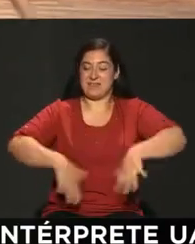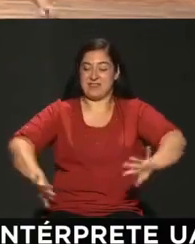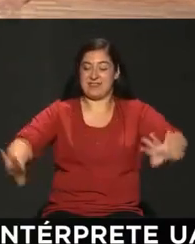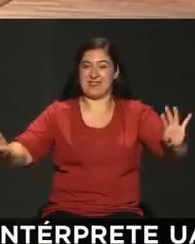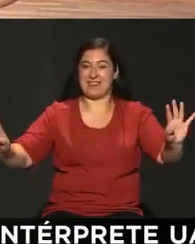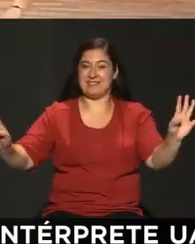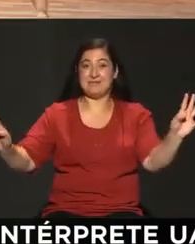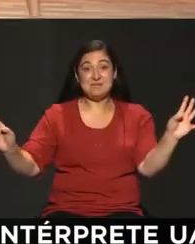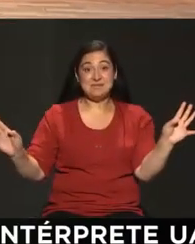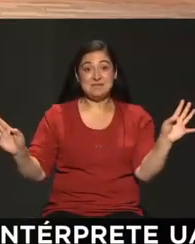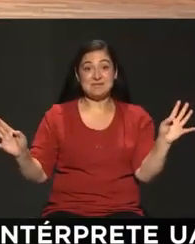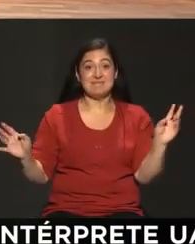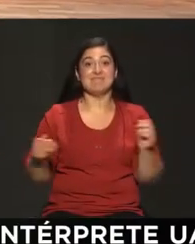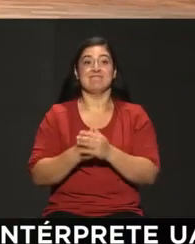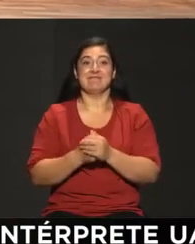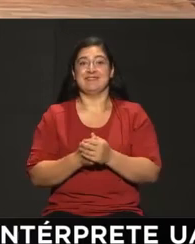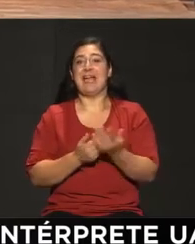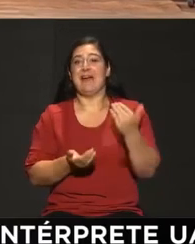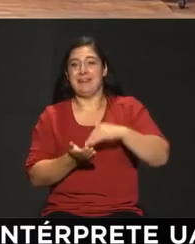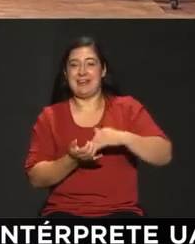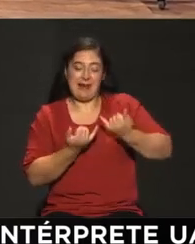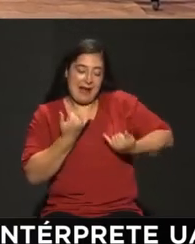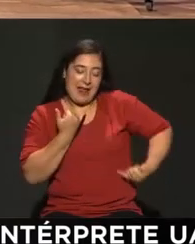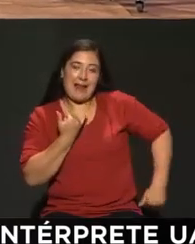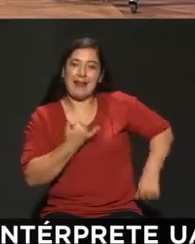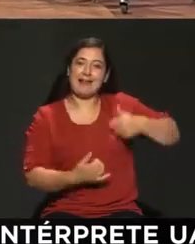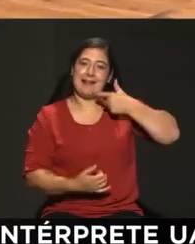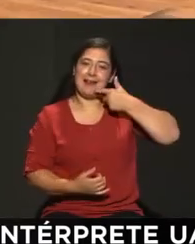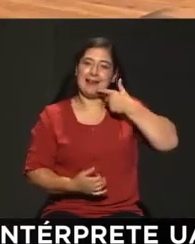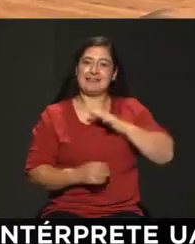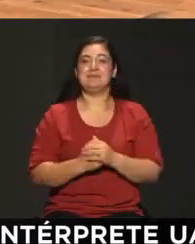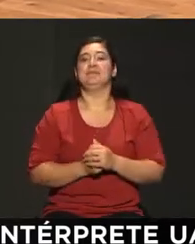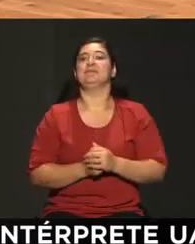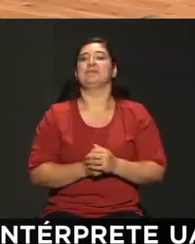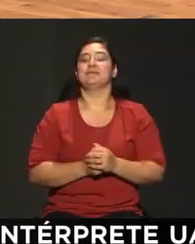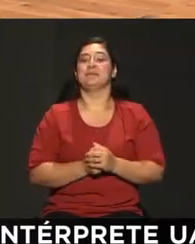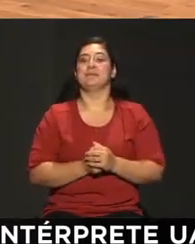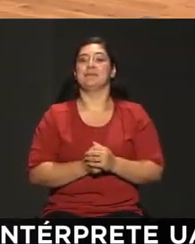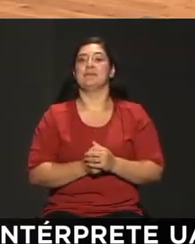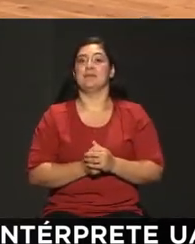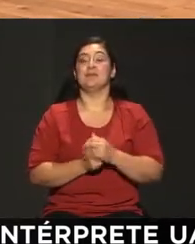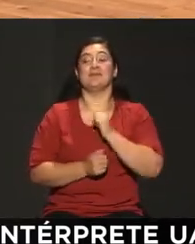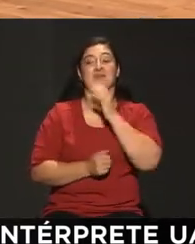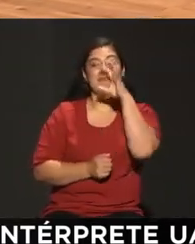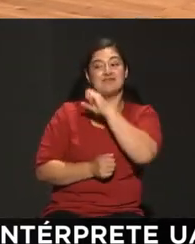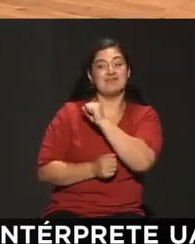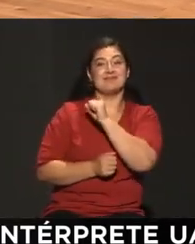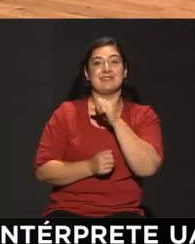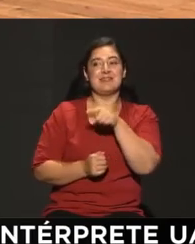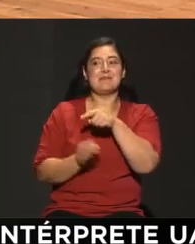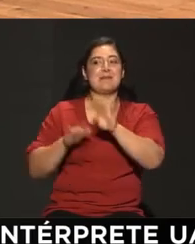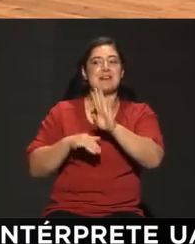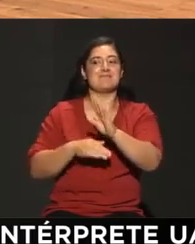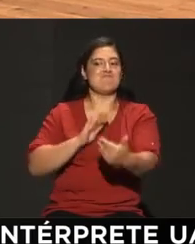mientras tú te colocas nuevamente el micrófono, o si no, si requerimos asistencia. Quiero que notes que tu actitud fue